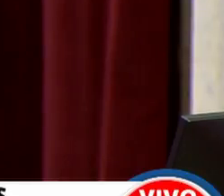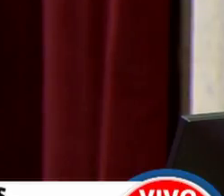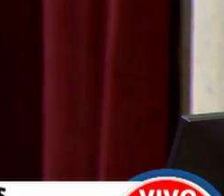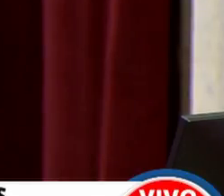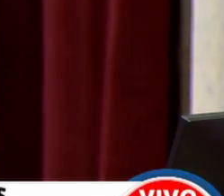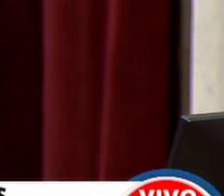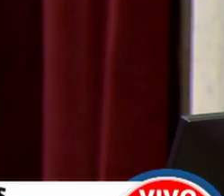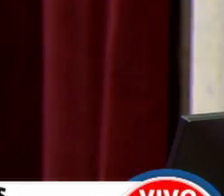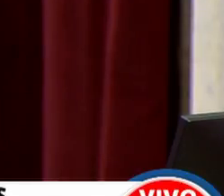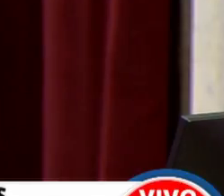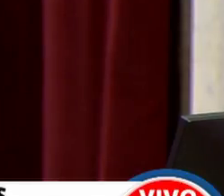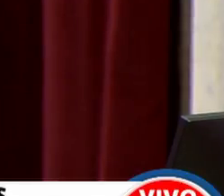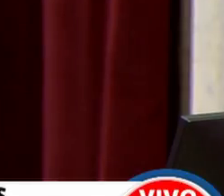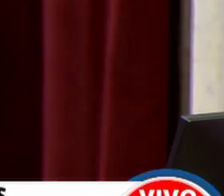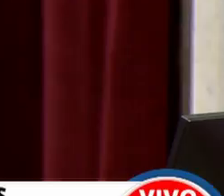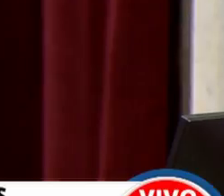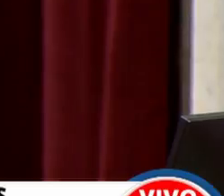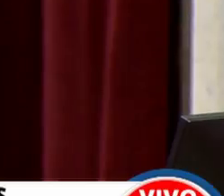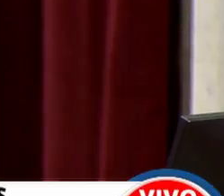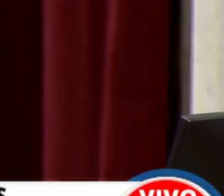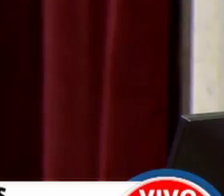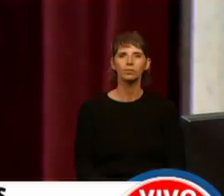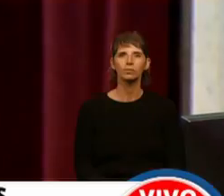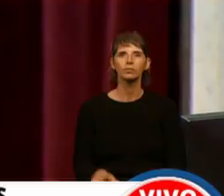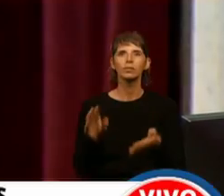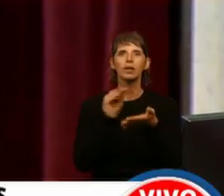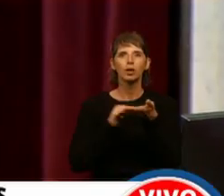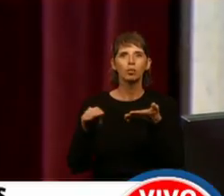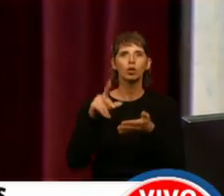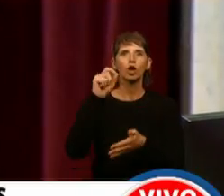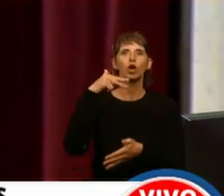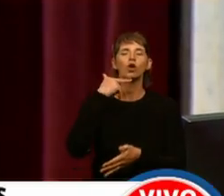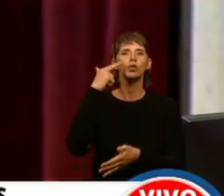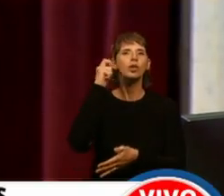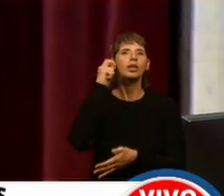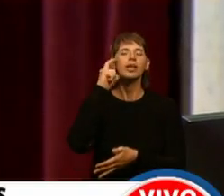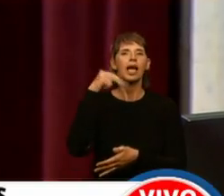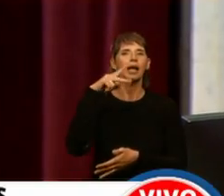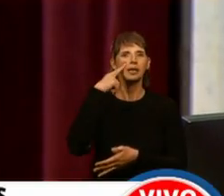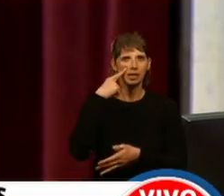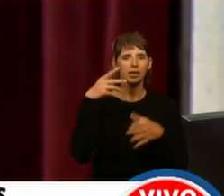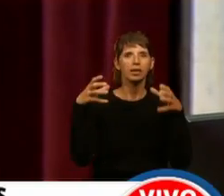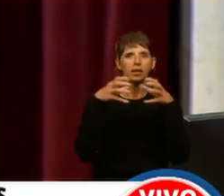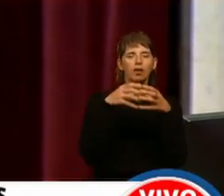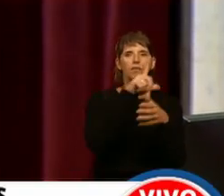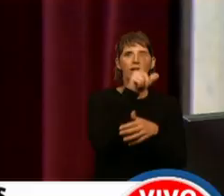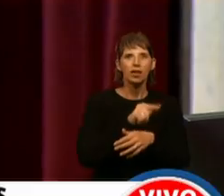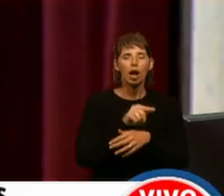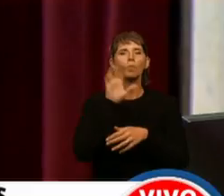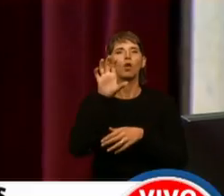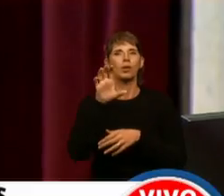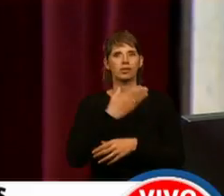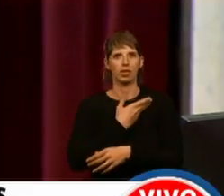luis gustavo contigiani interbloque federal frente progresista cívico y social provincia santa